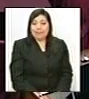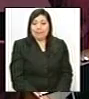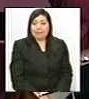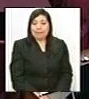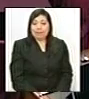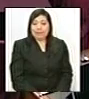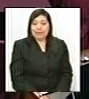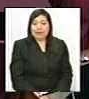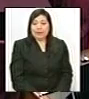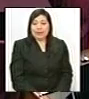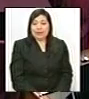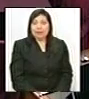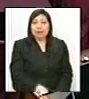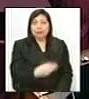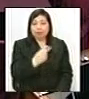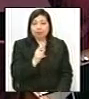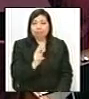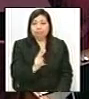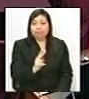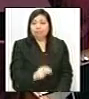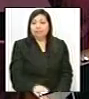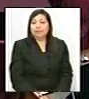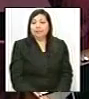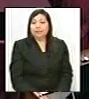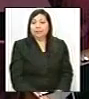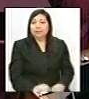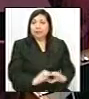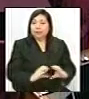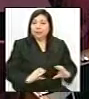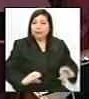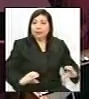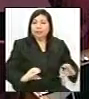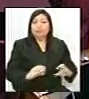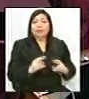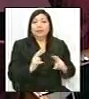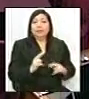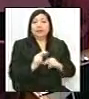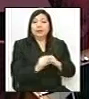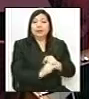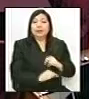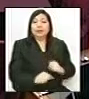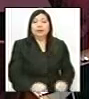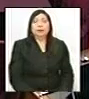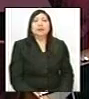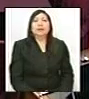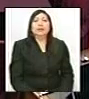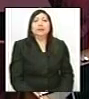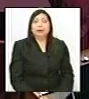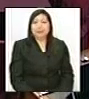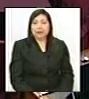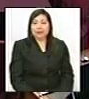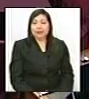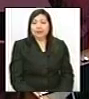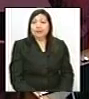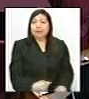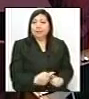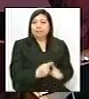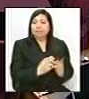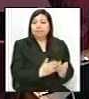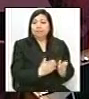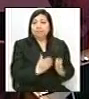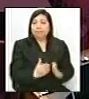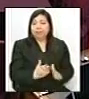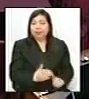Como lo señalábamos, lo que usted ve en sus pantallas es el hemiciclo de sesiones del Parlamento Nacional, la sesión